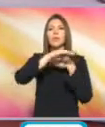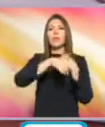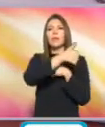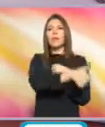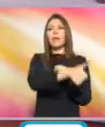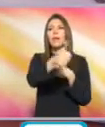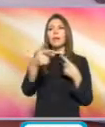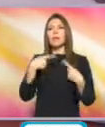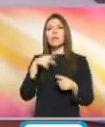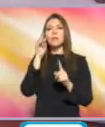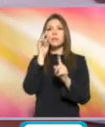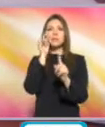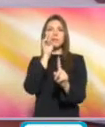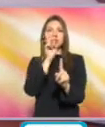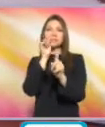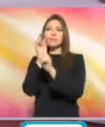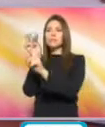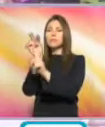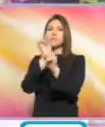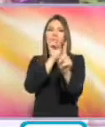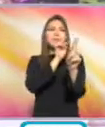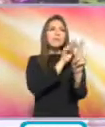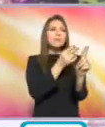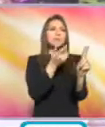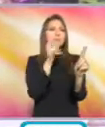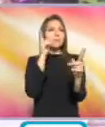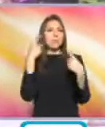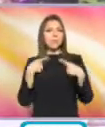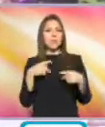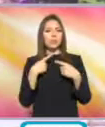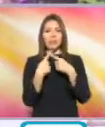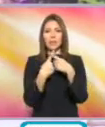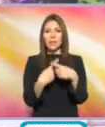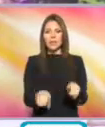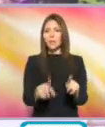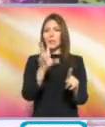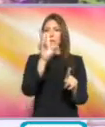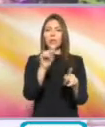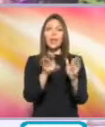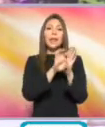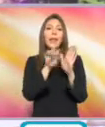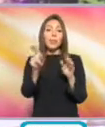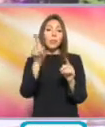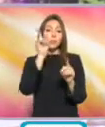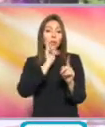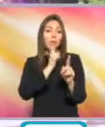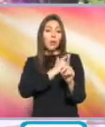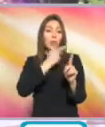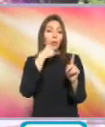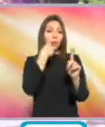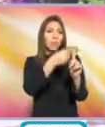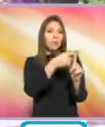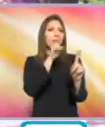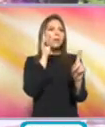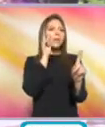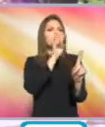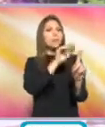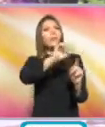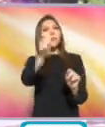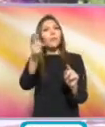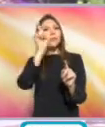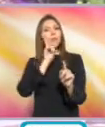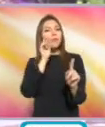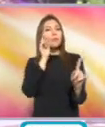admirar, de sentir atracción por una persona indistintamente de su género o de su orientación o de